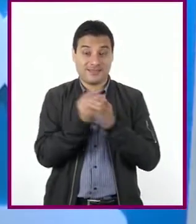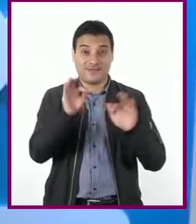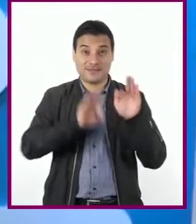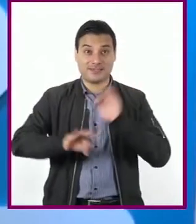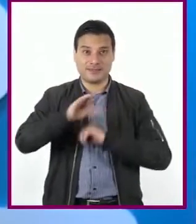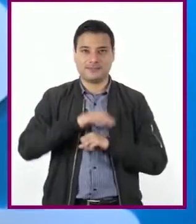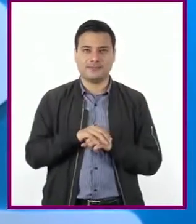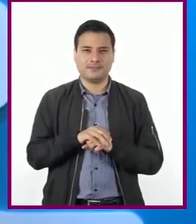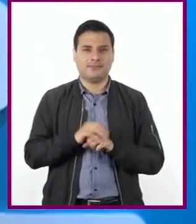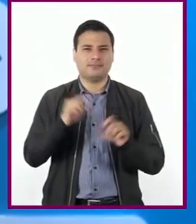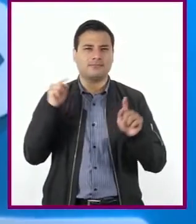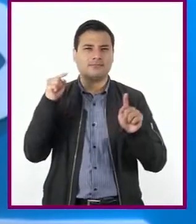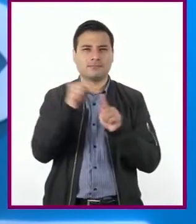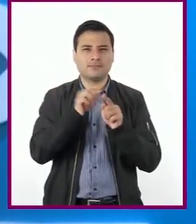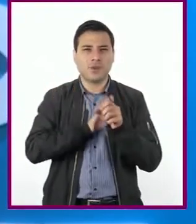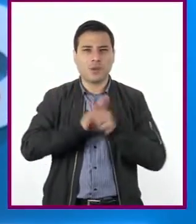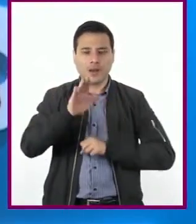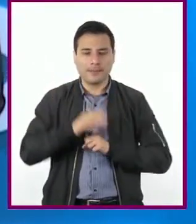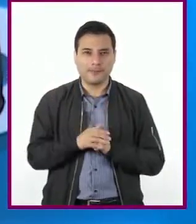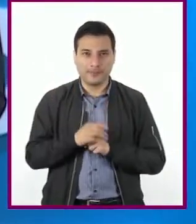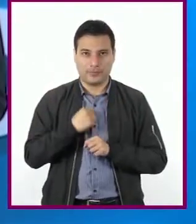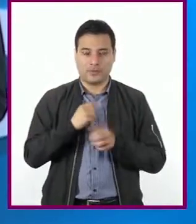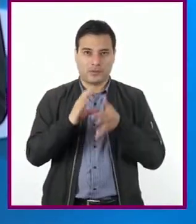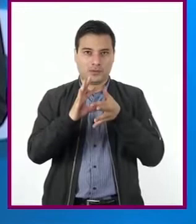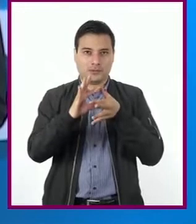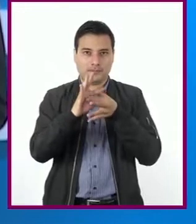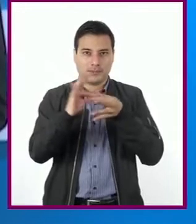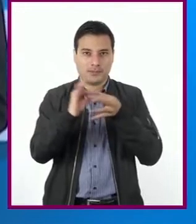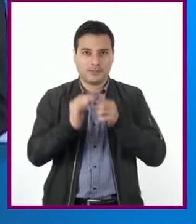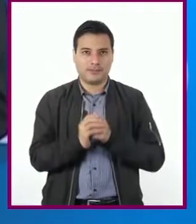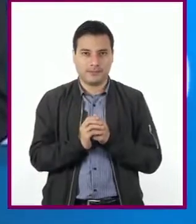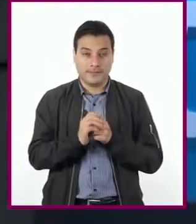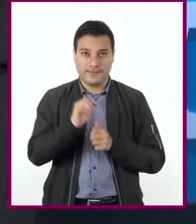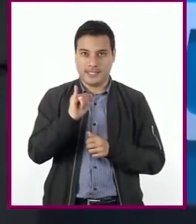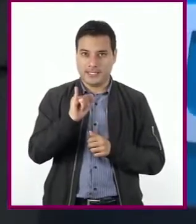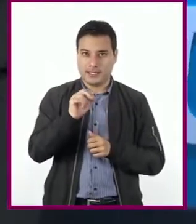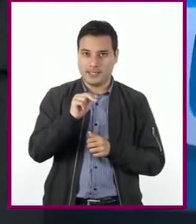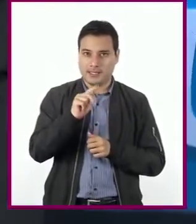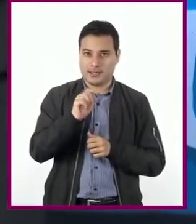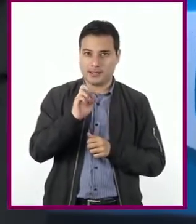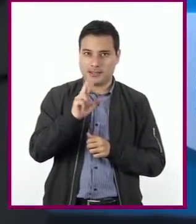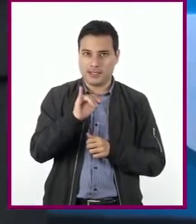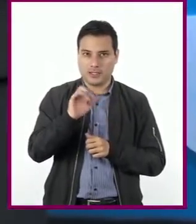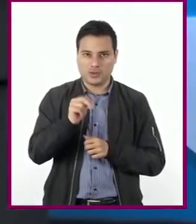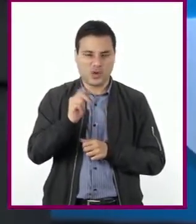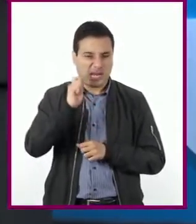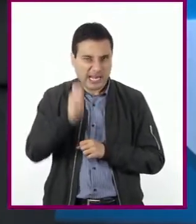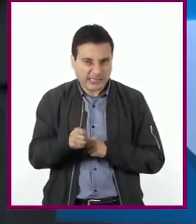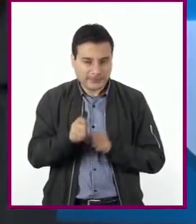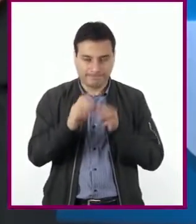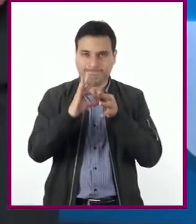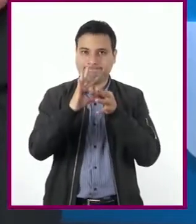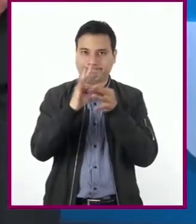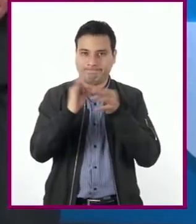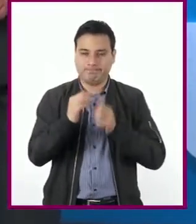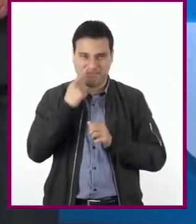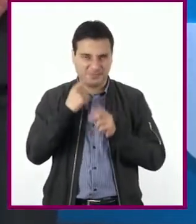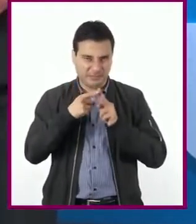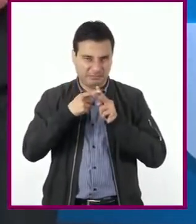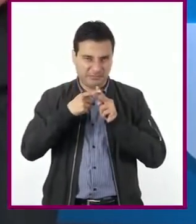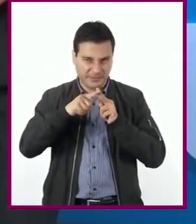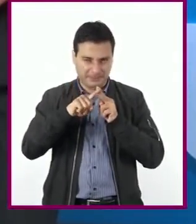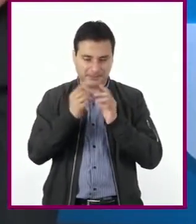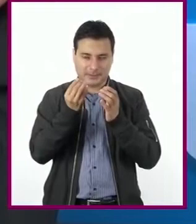El propósito de hoy es describir qué es una interacción. Profesora Eva, vamos a iniciar nuestra clase